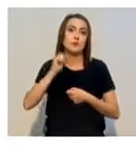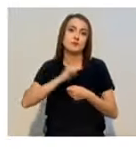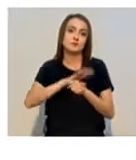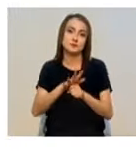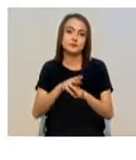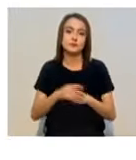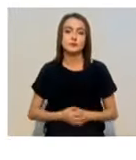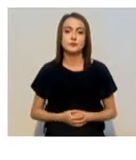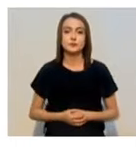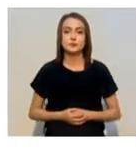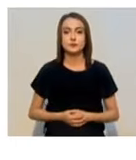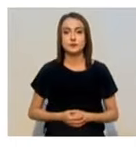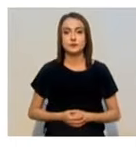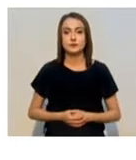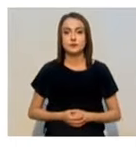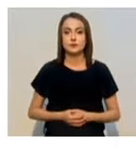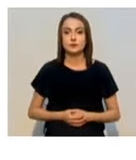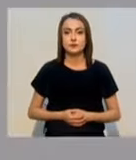SARS-CoV-2.